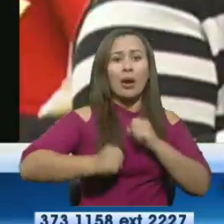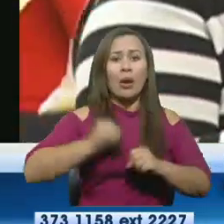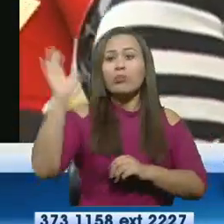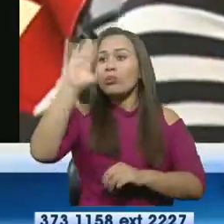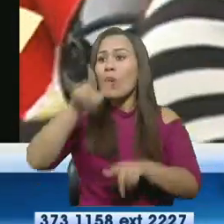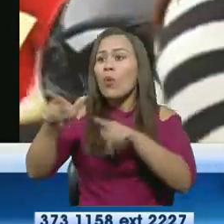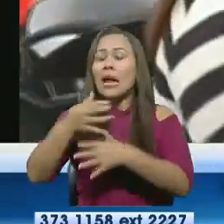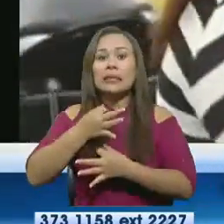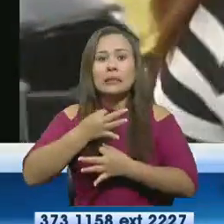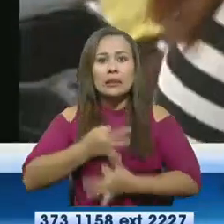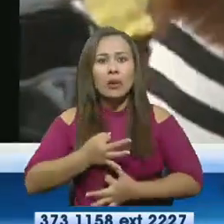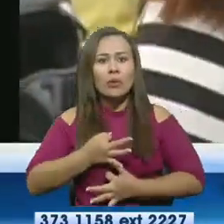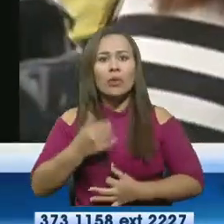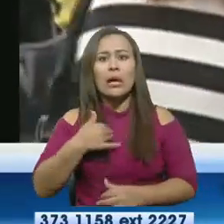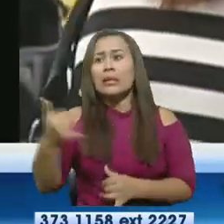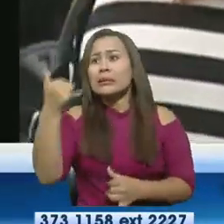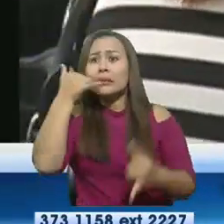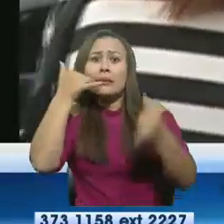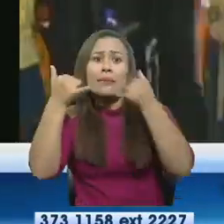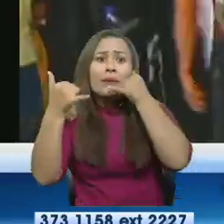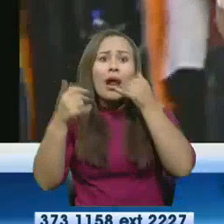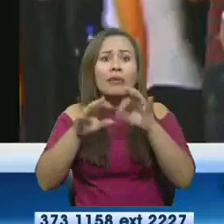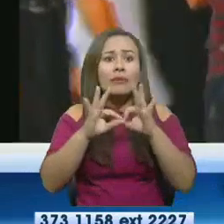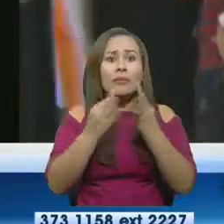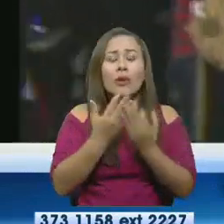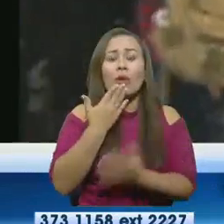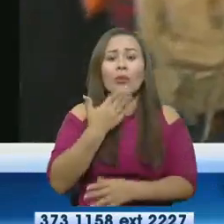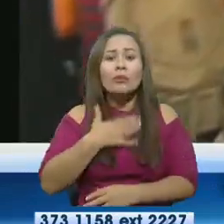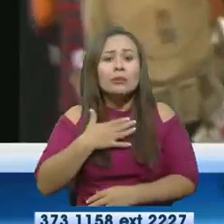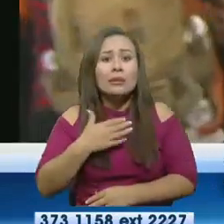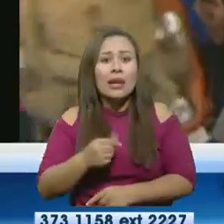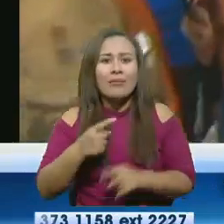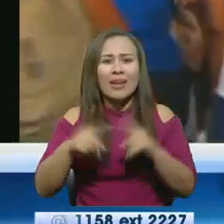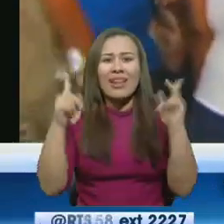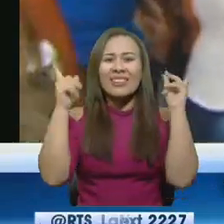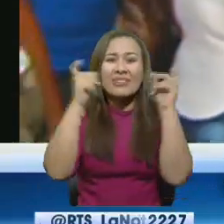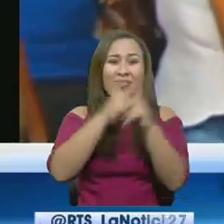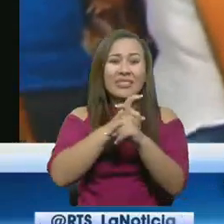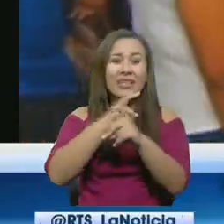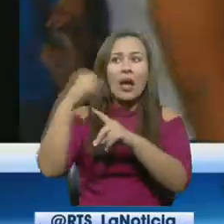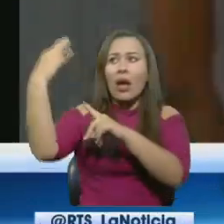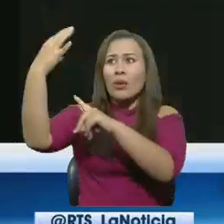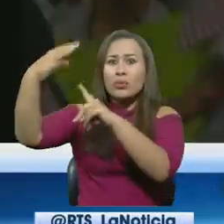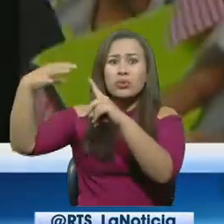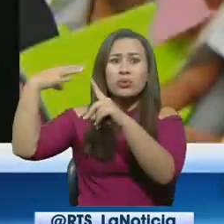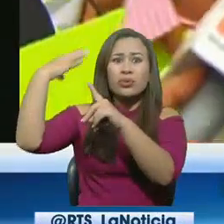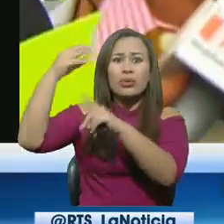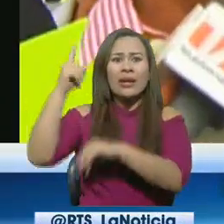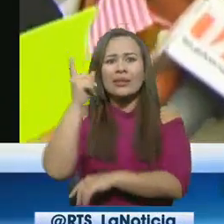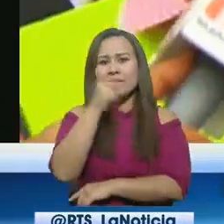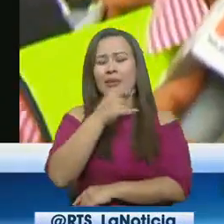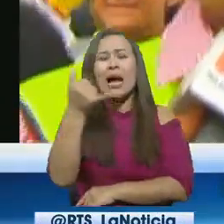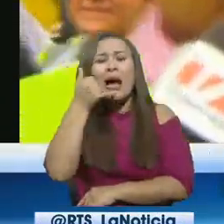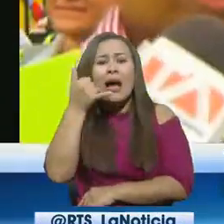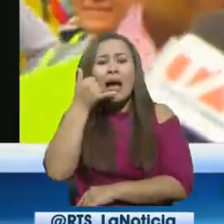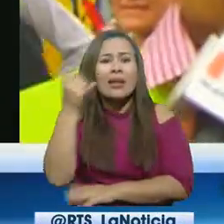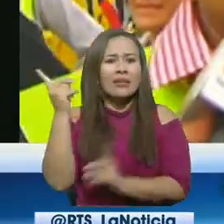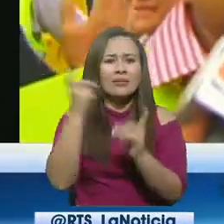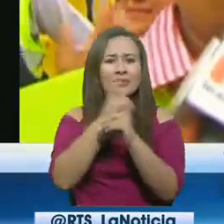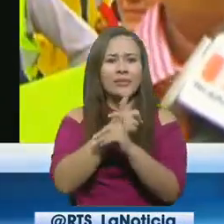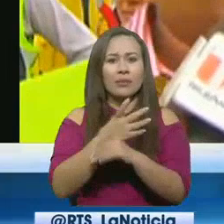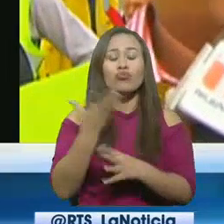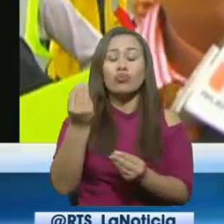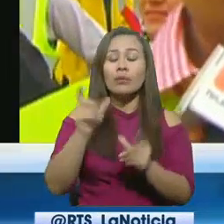sitio y hacer una llamada a sus familiares, pero la conectividad también había sucumbido. Hubieron personas que se descompensaron en la